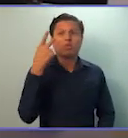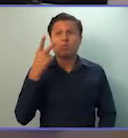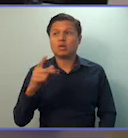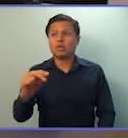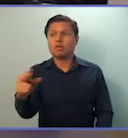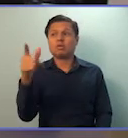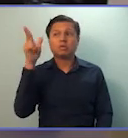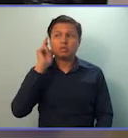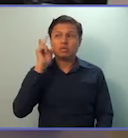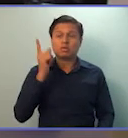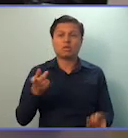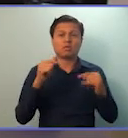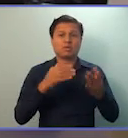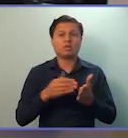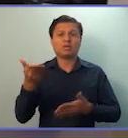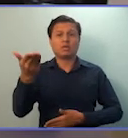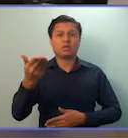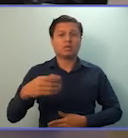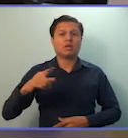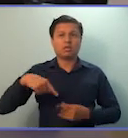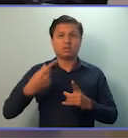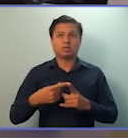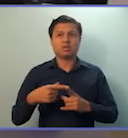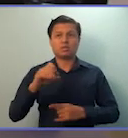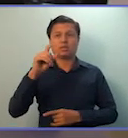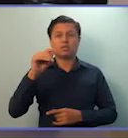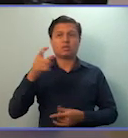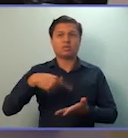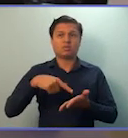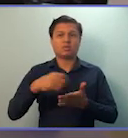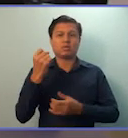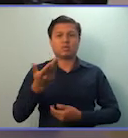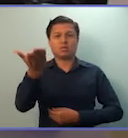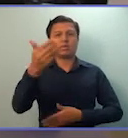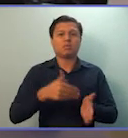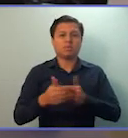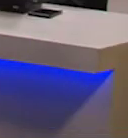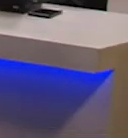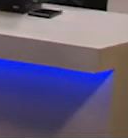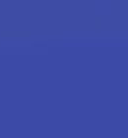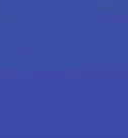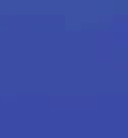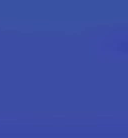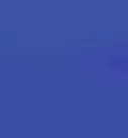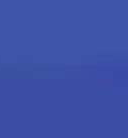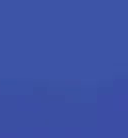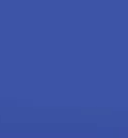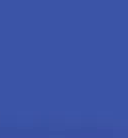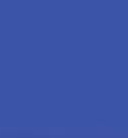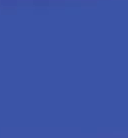los radioescuchas regresamos la señal hasta los estudios principales adelante bueno 10